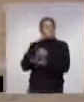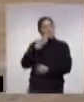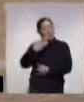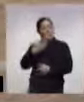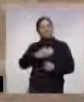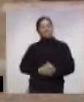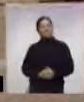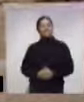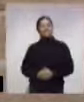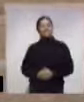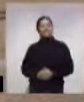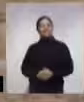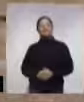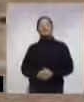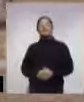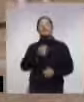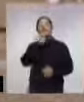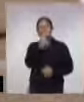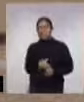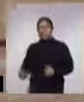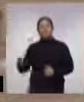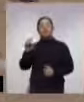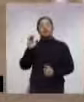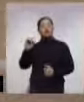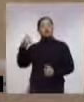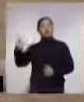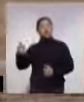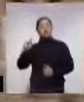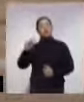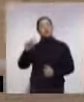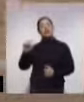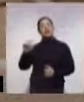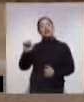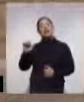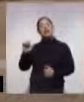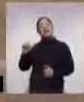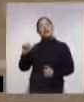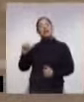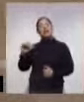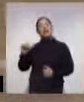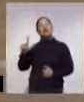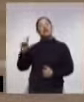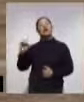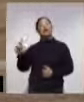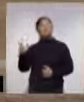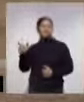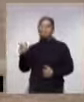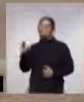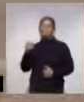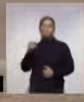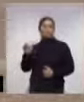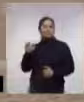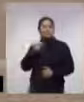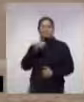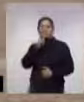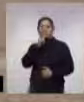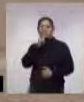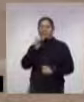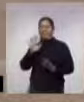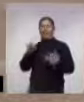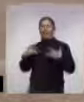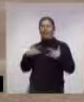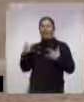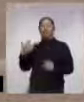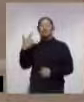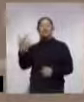Dios. En la categoría infantil, los Osos Junior de Teacalco no tuvieron dificultad para definir el pase ante Sefor Barça. Ganaron 7-1